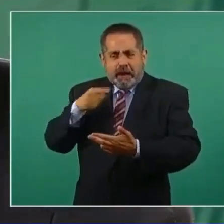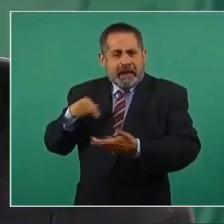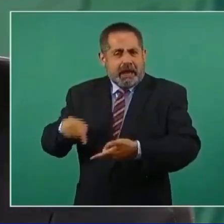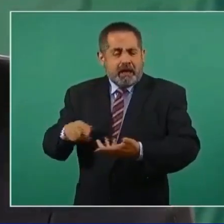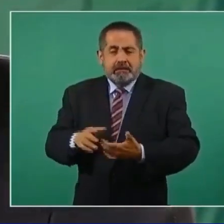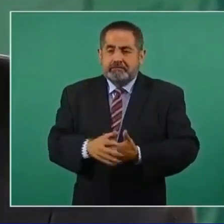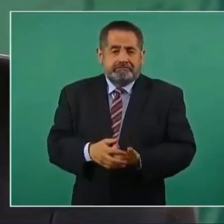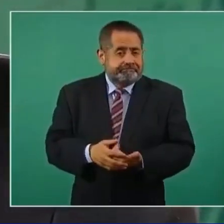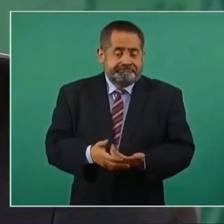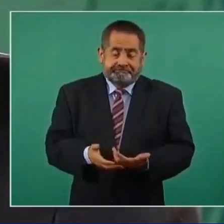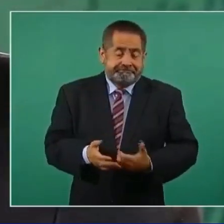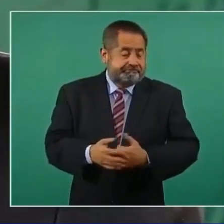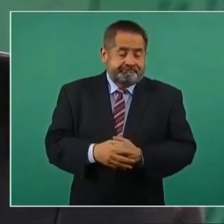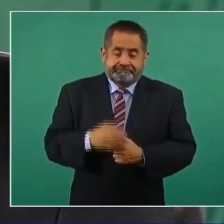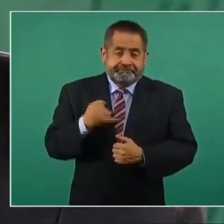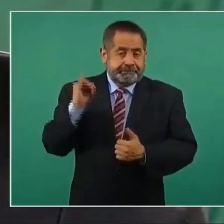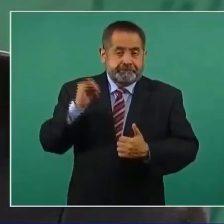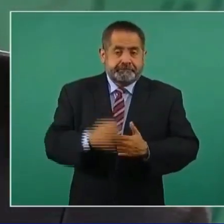Esto no sucedía